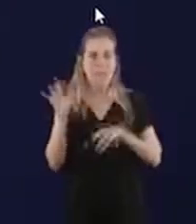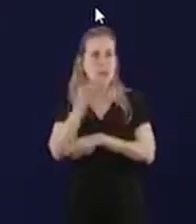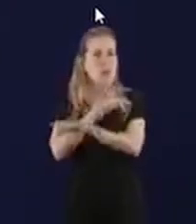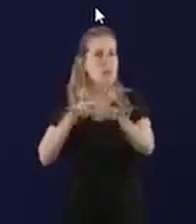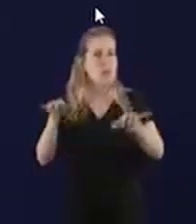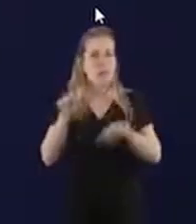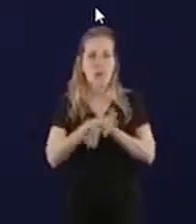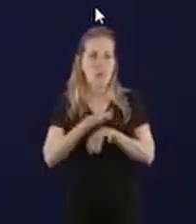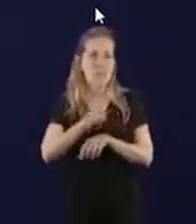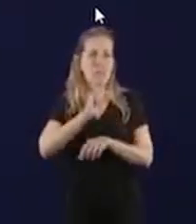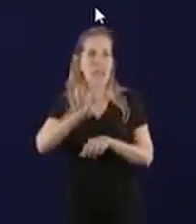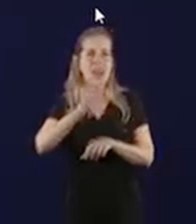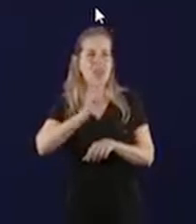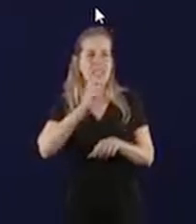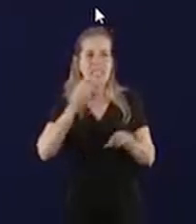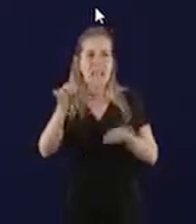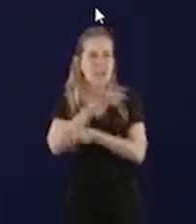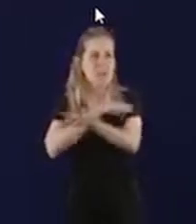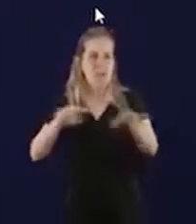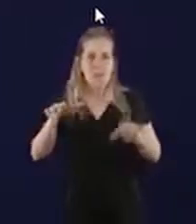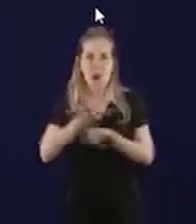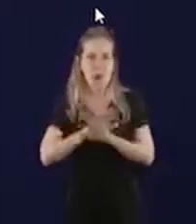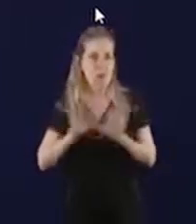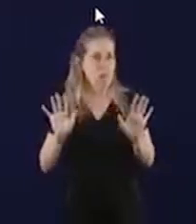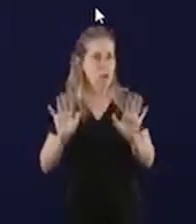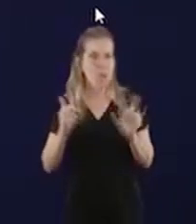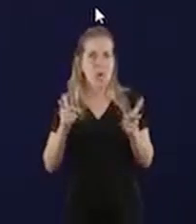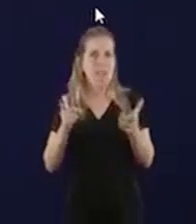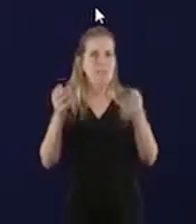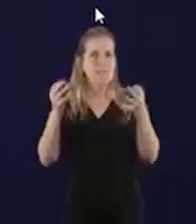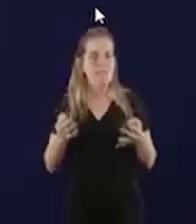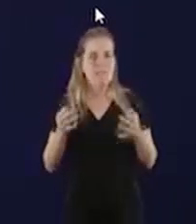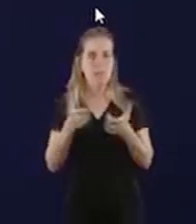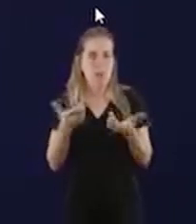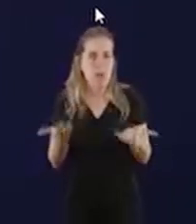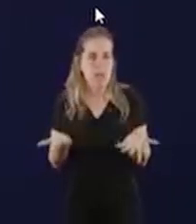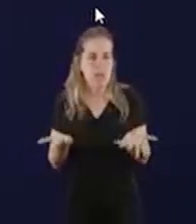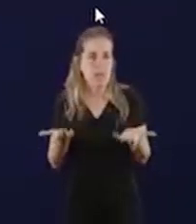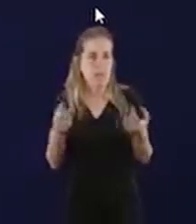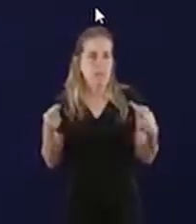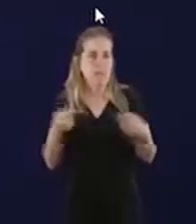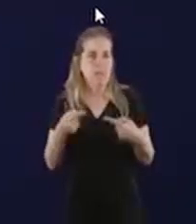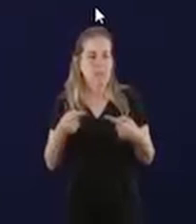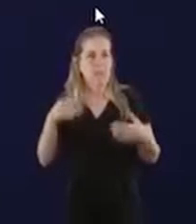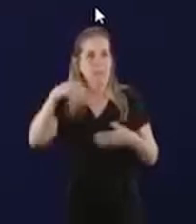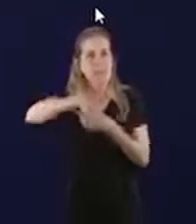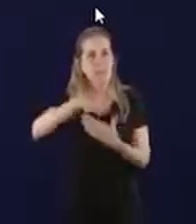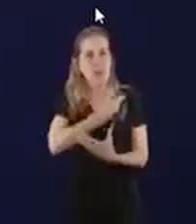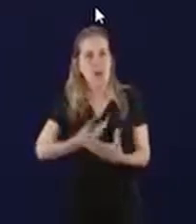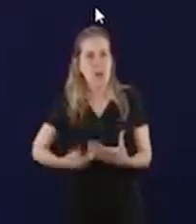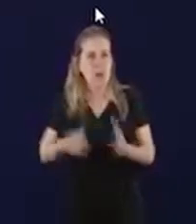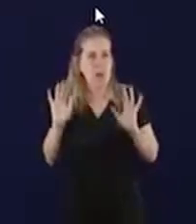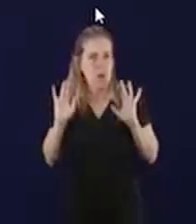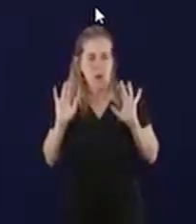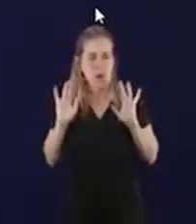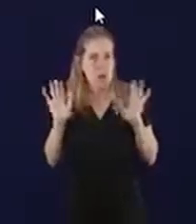generó la prensa sin ningún tipo de sustento eh y te repito no hay ningún tipo de interna de nada y la el trámite